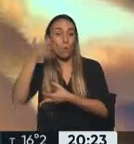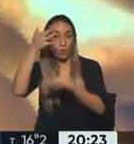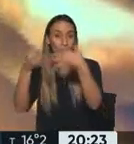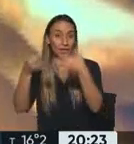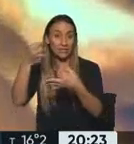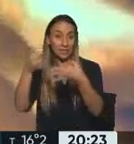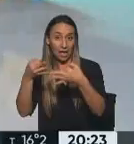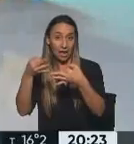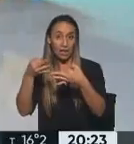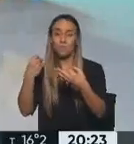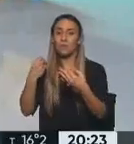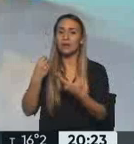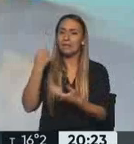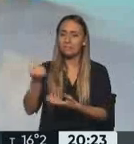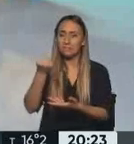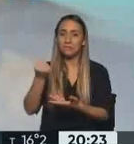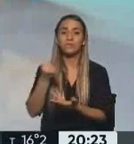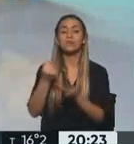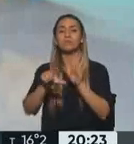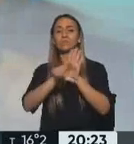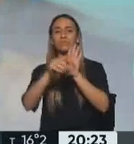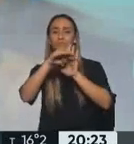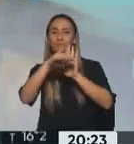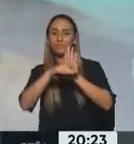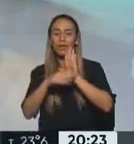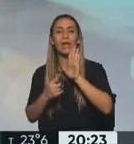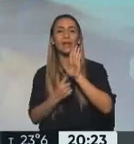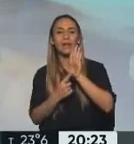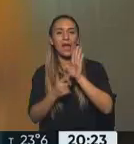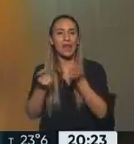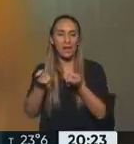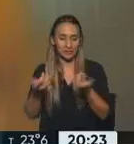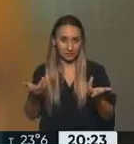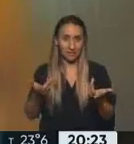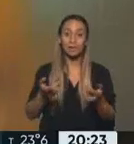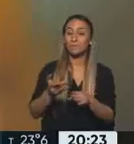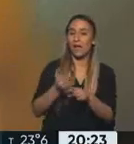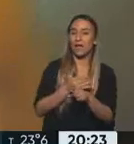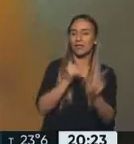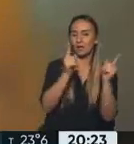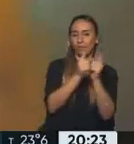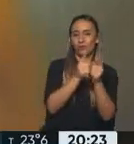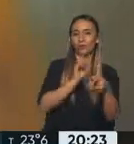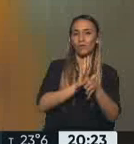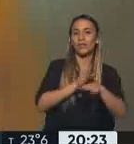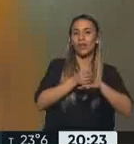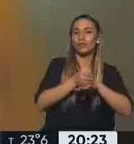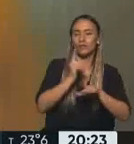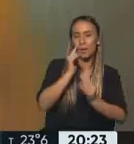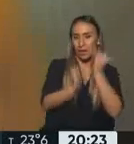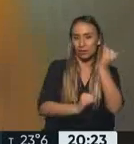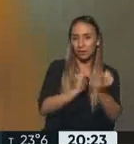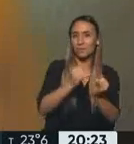un marco regulatorio. Así es, Felicitas. Estábamos escuchando testimonios a manera introductoria, porque ahora vamos a ver el informe. Precisamente